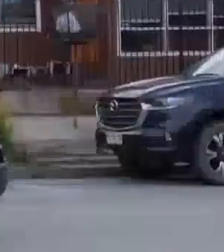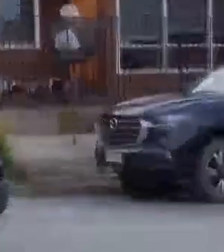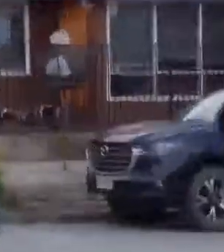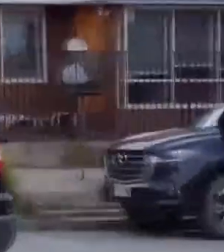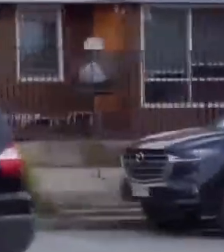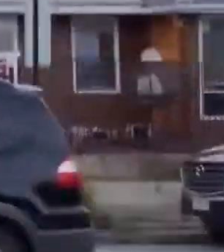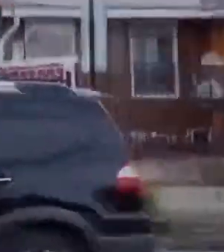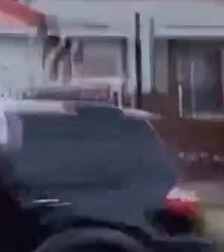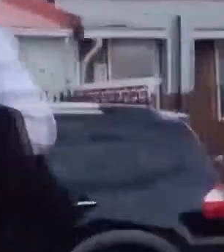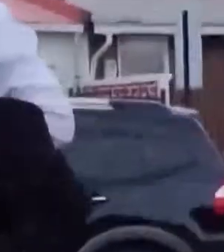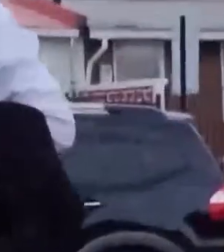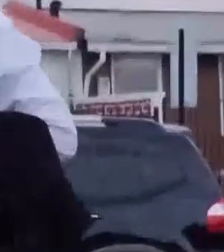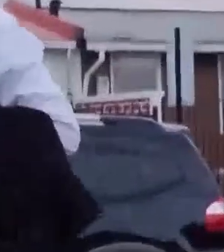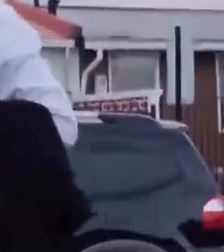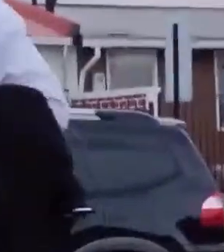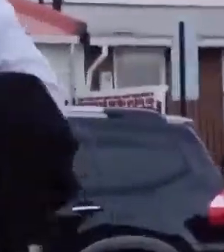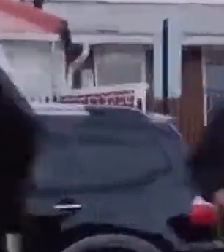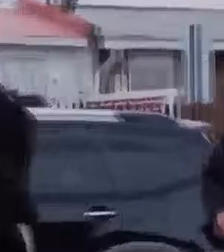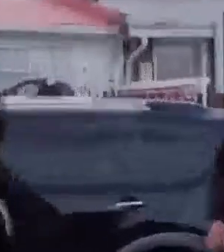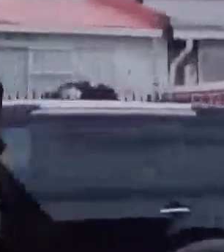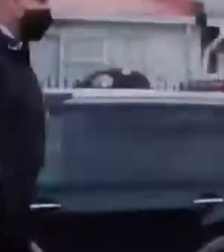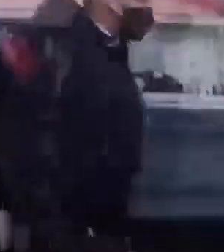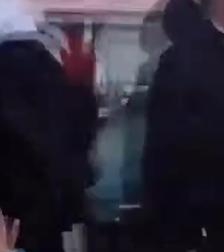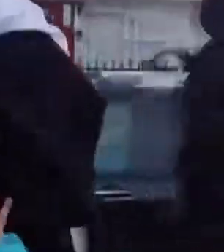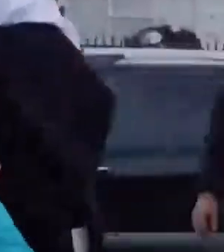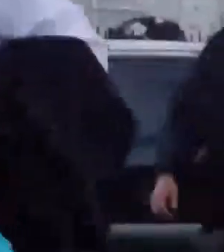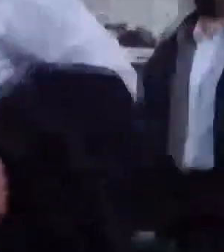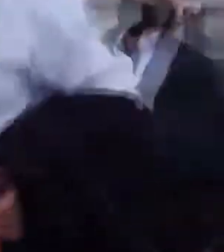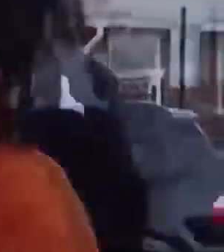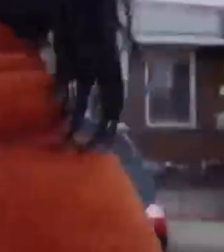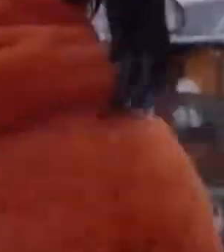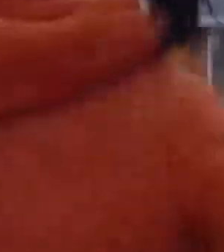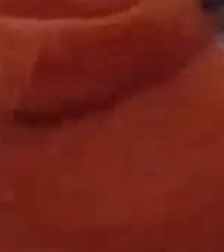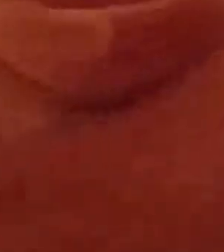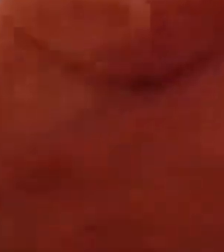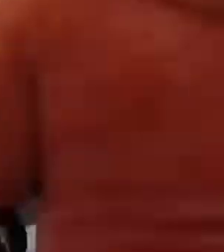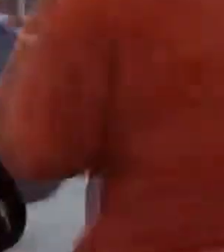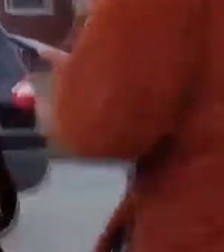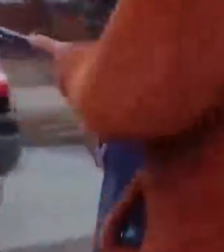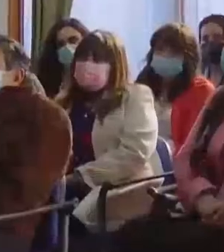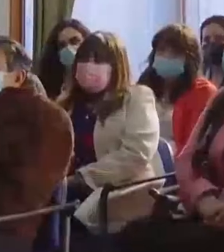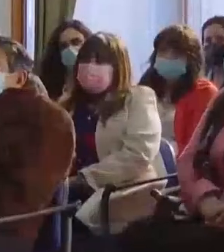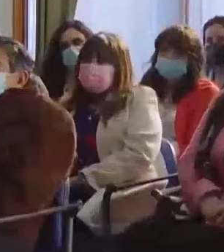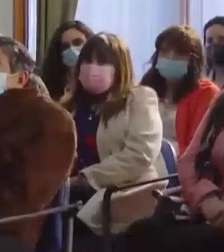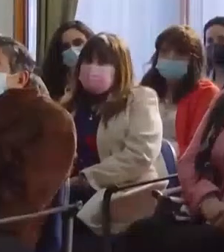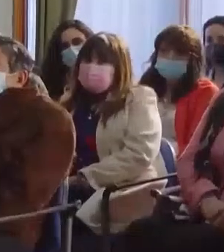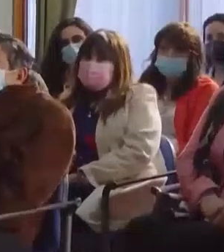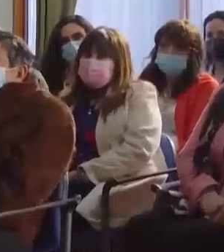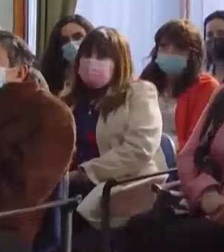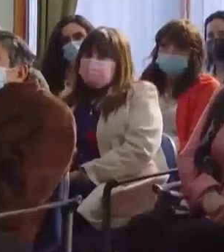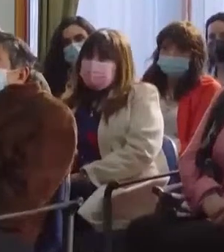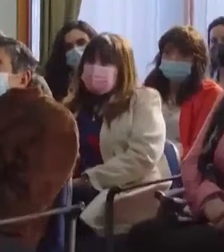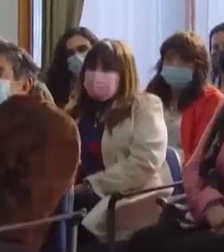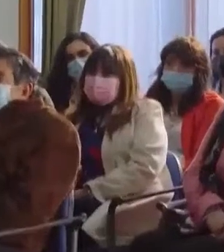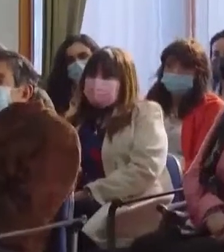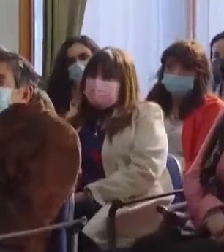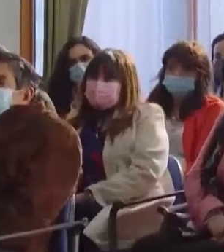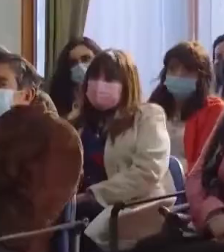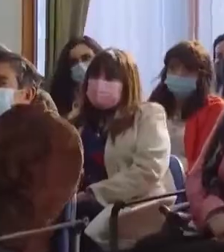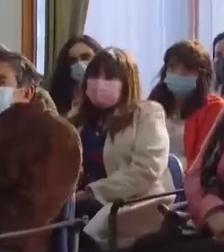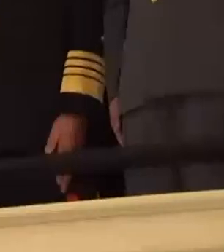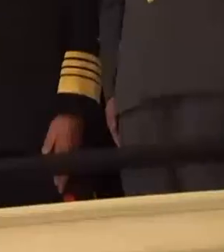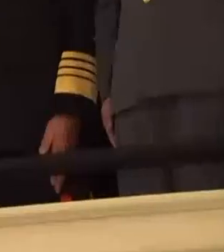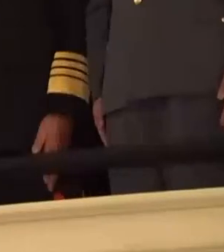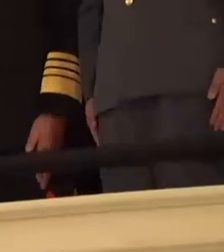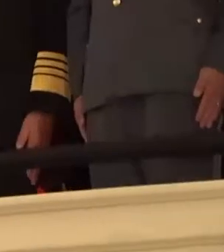proyectos. Tema eje de esta visita a la región de Magallanes, en donde él y su comitiva ya se están trasladando hacia Puerto Natales, en donde